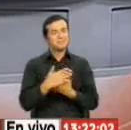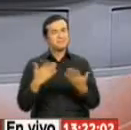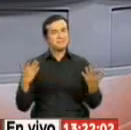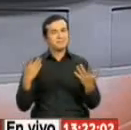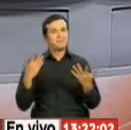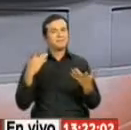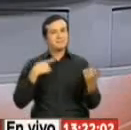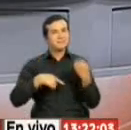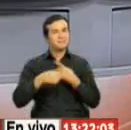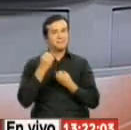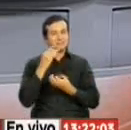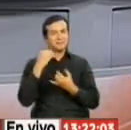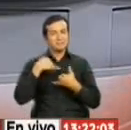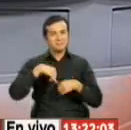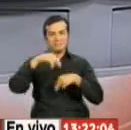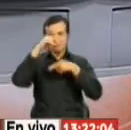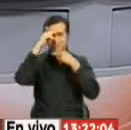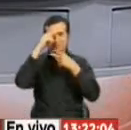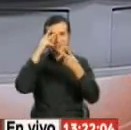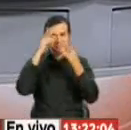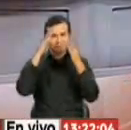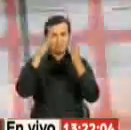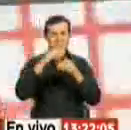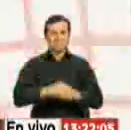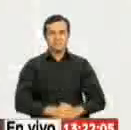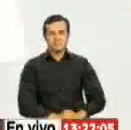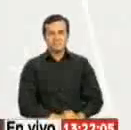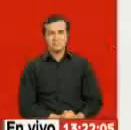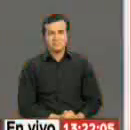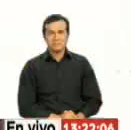regresamos enseguida con más noticias a compañías